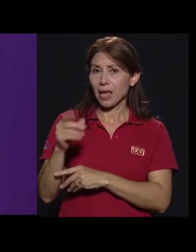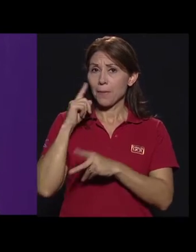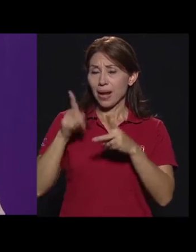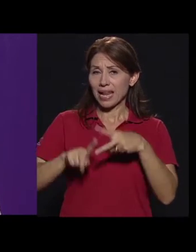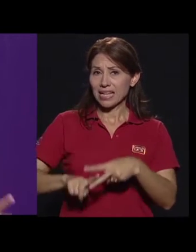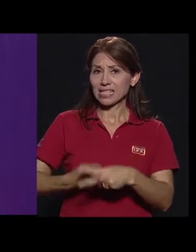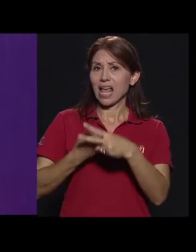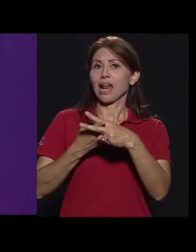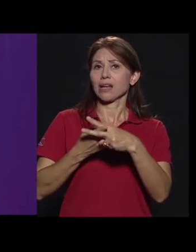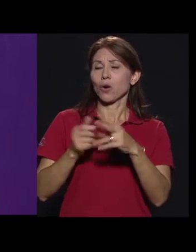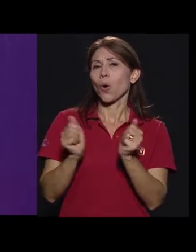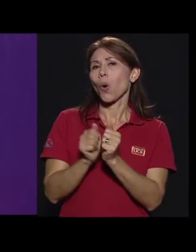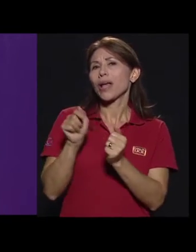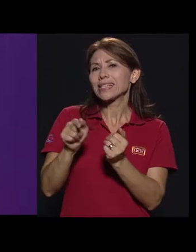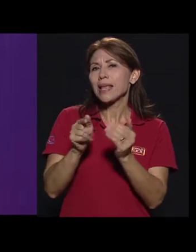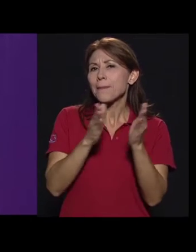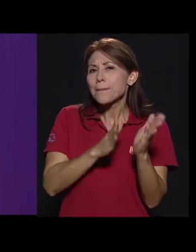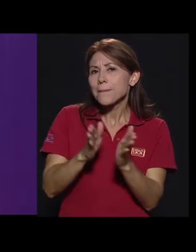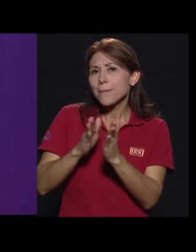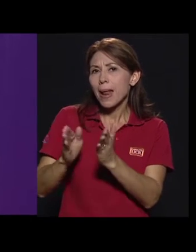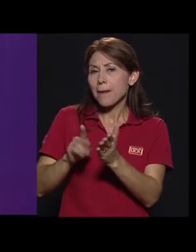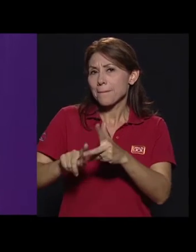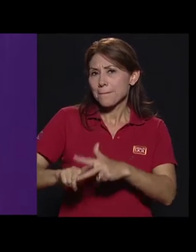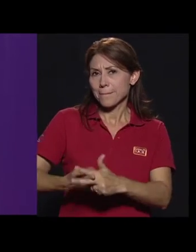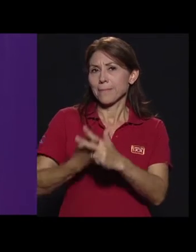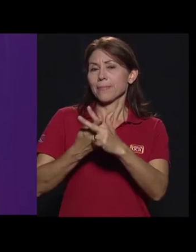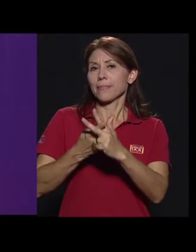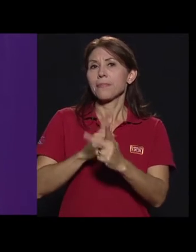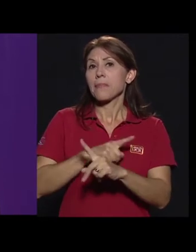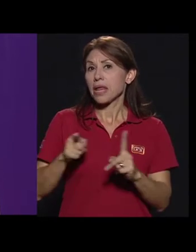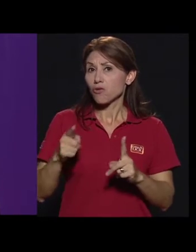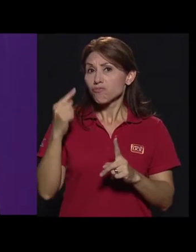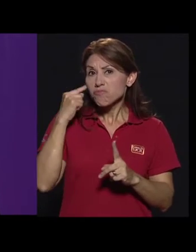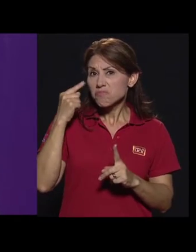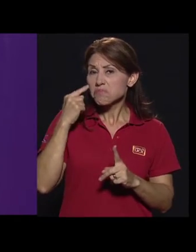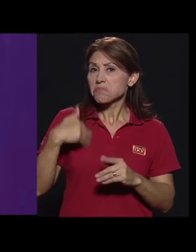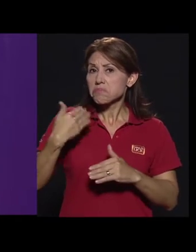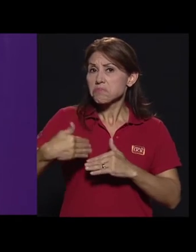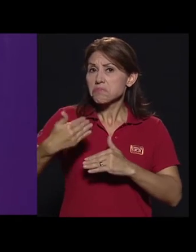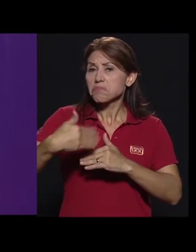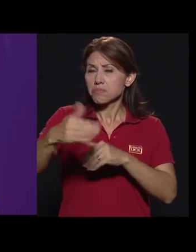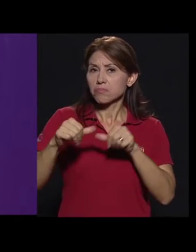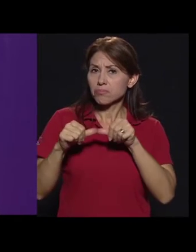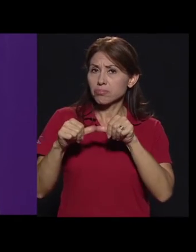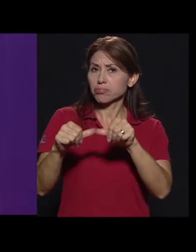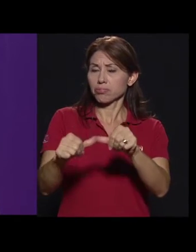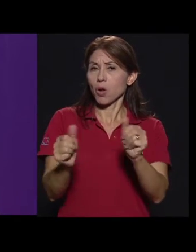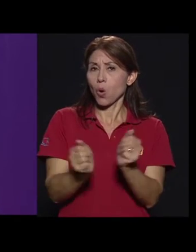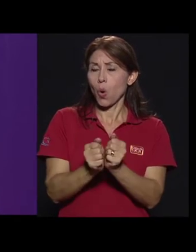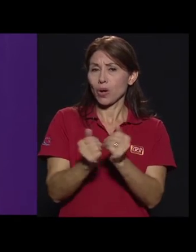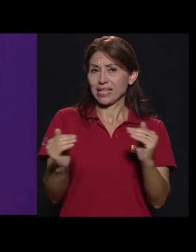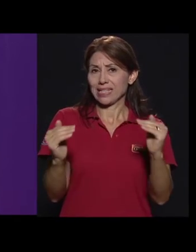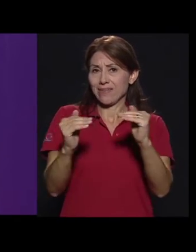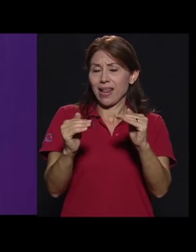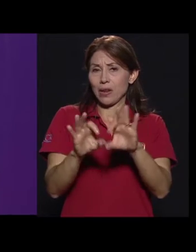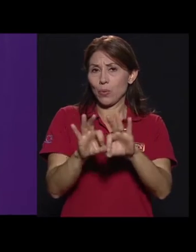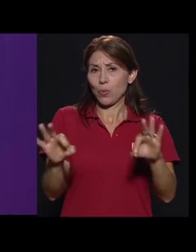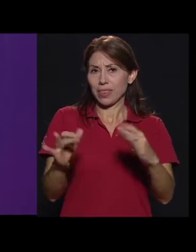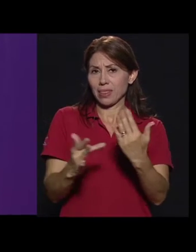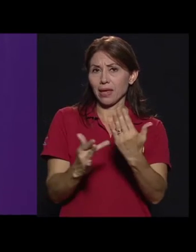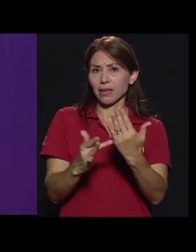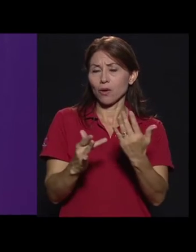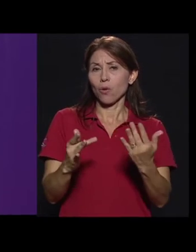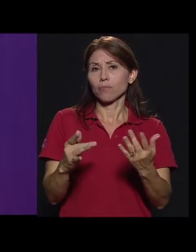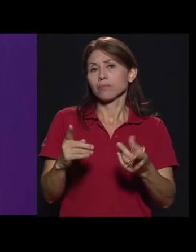este, ¿verdad? Quizás como el piloto, por decirlo de alguna manera, pero hay proyecciones de darle continuidad a este técnico. Entonces, pues